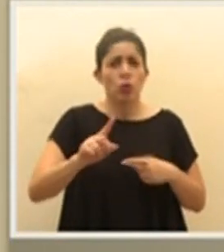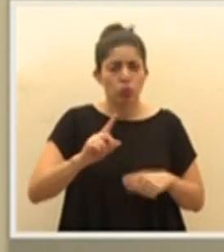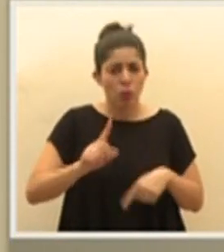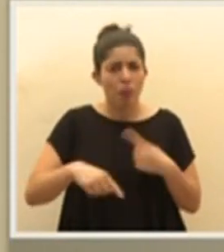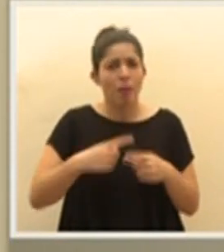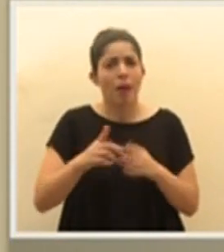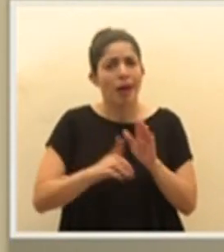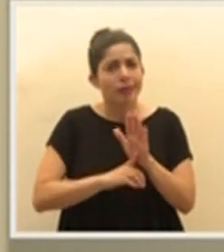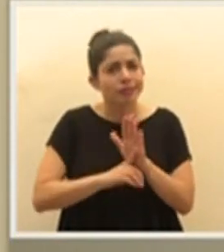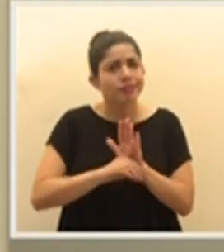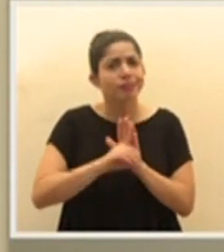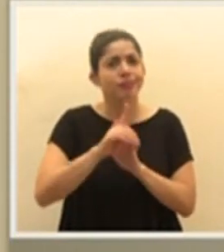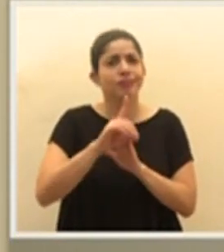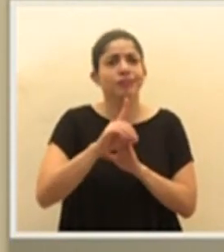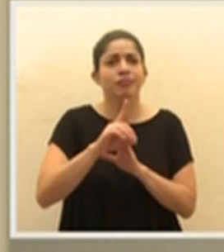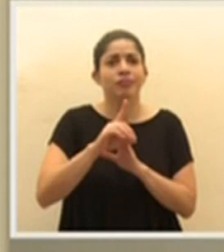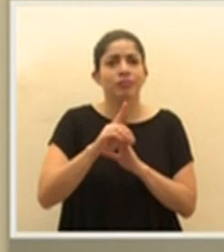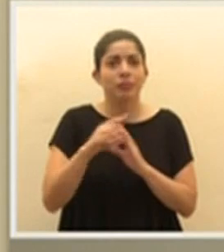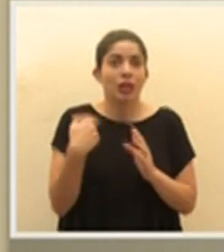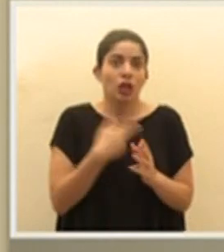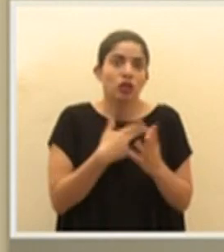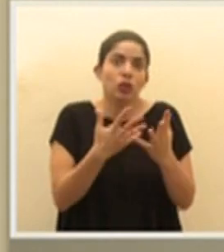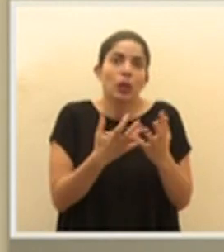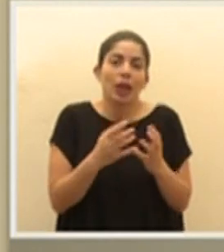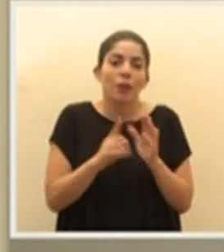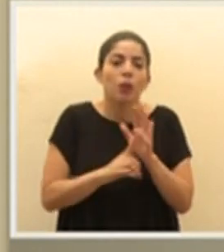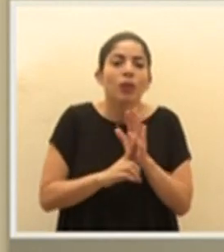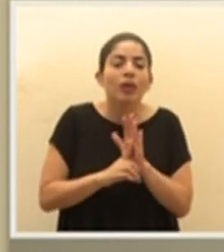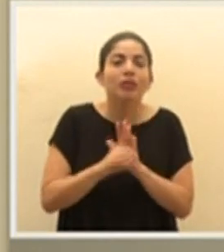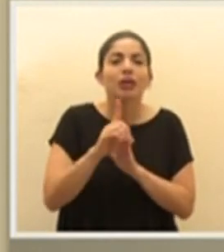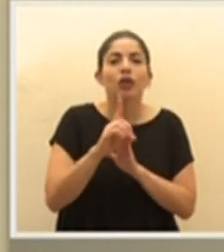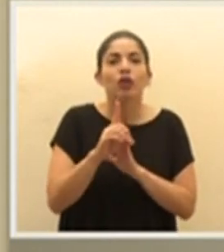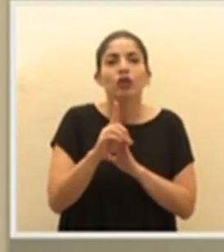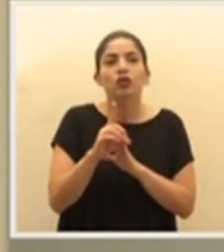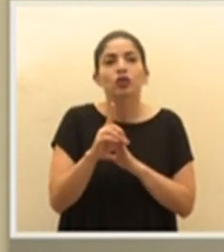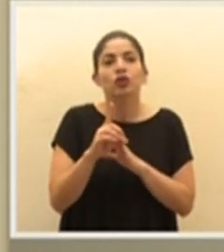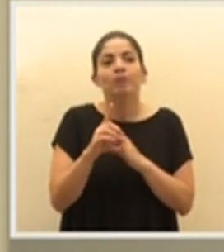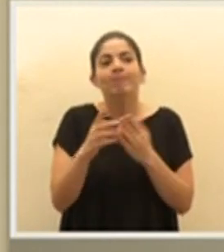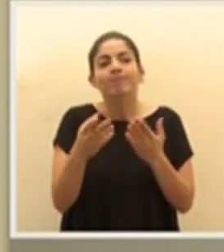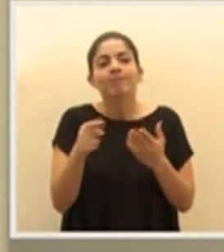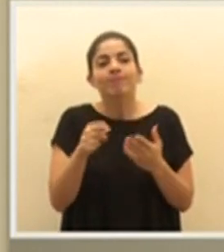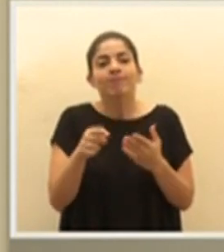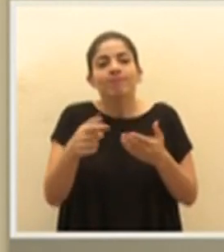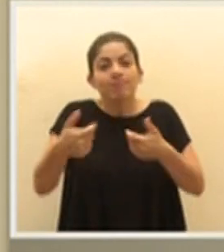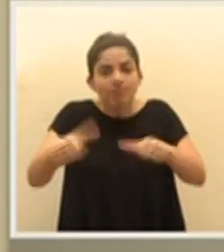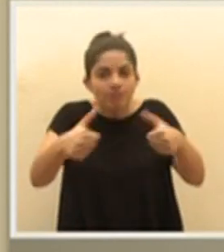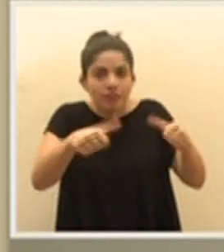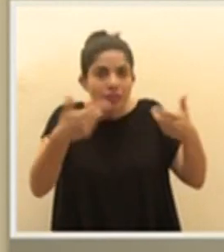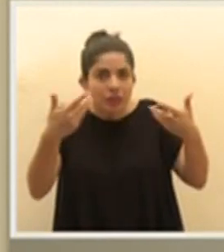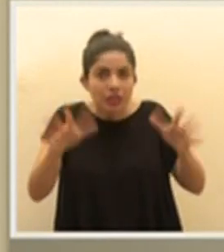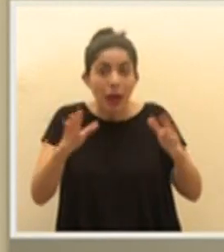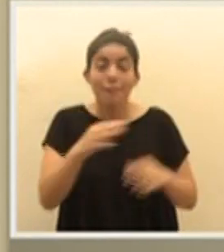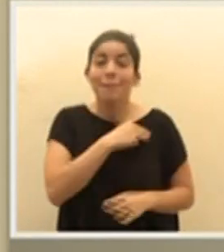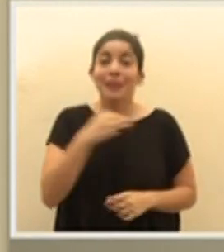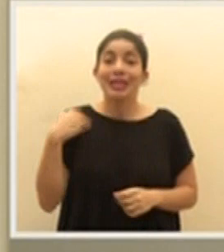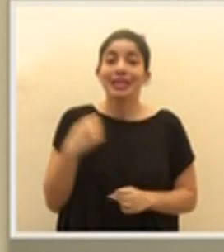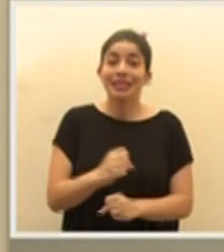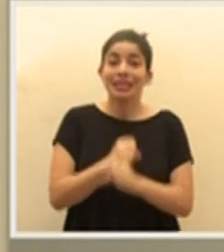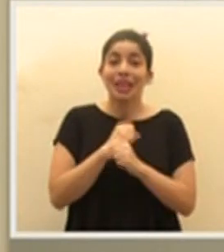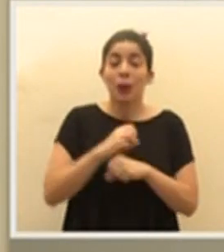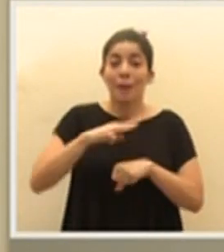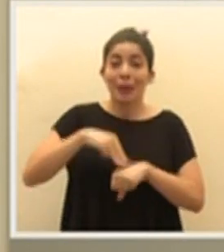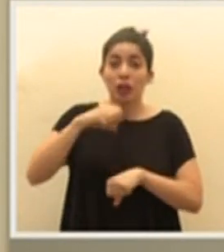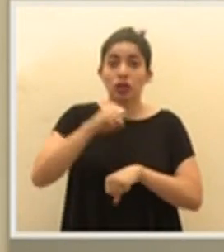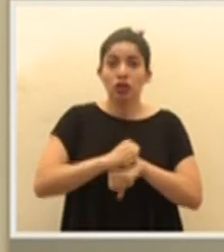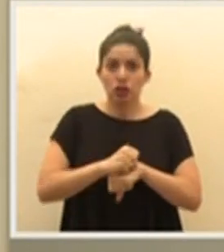desarrollo, pues el buscado, un desarrollo que ha sido acordado. El ministro de Seguridad, Michael